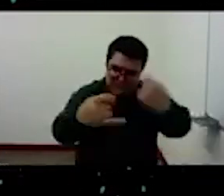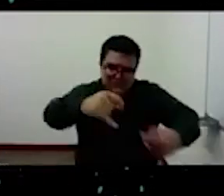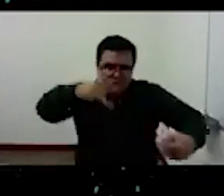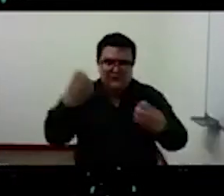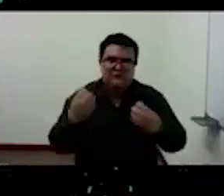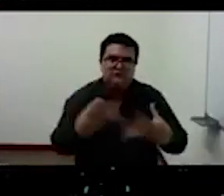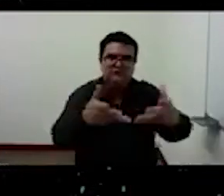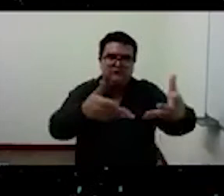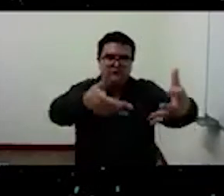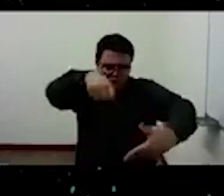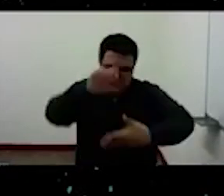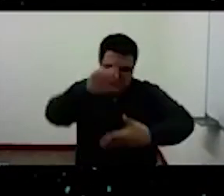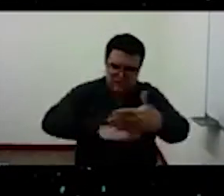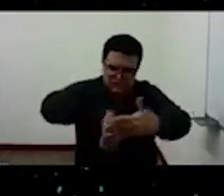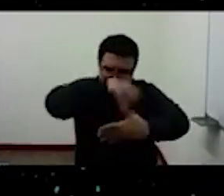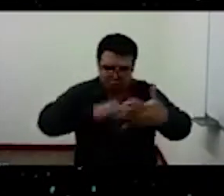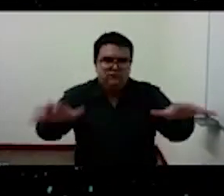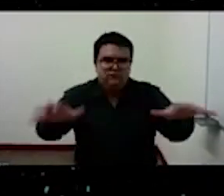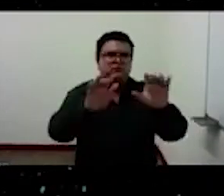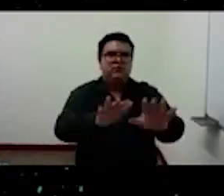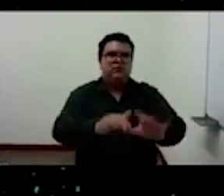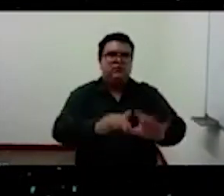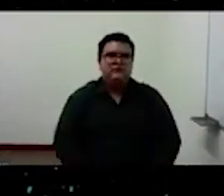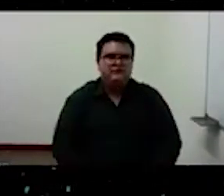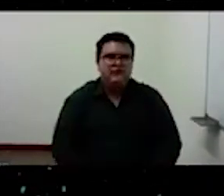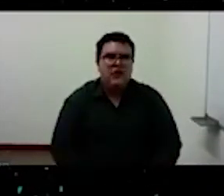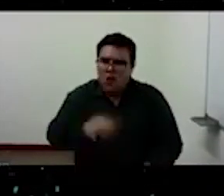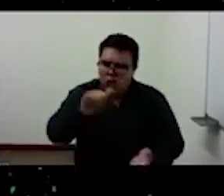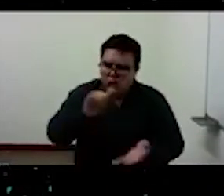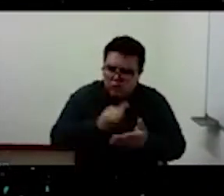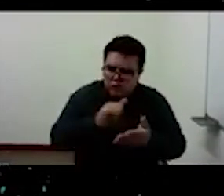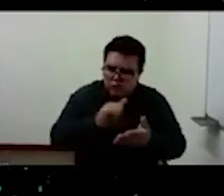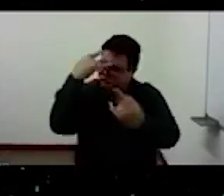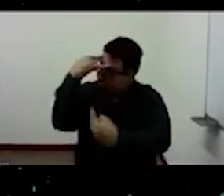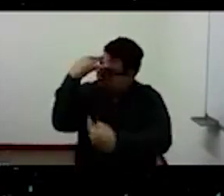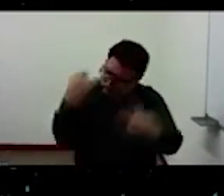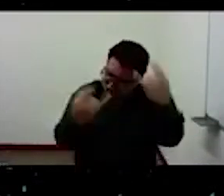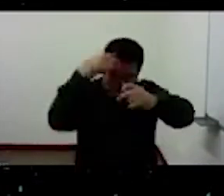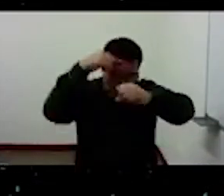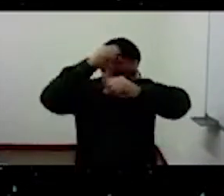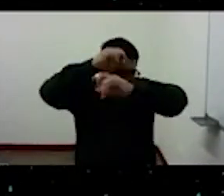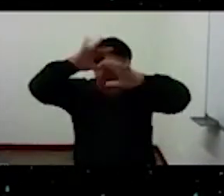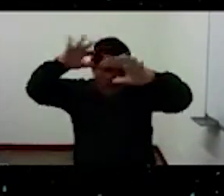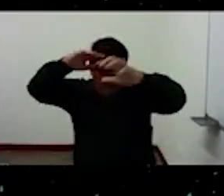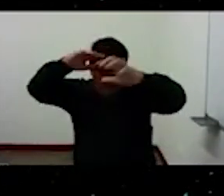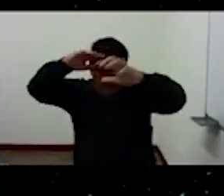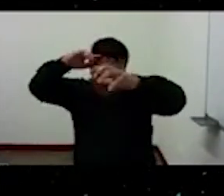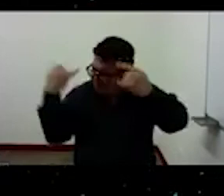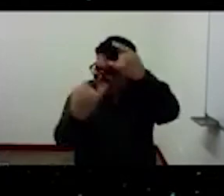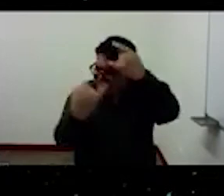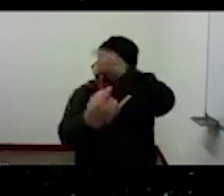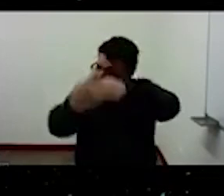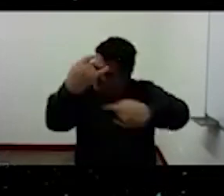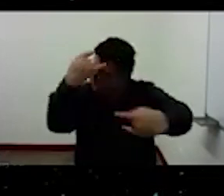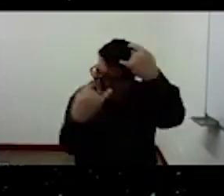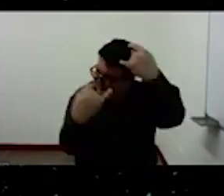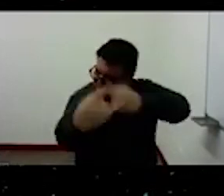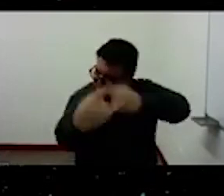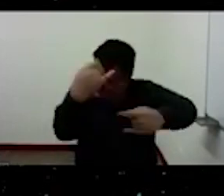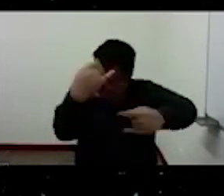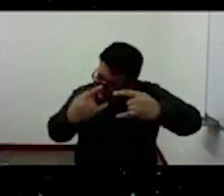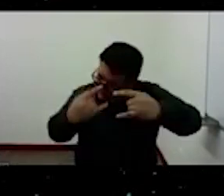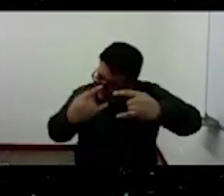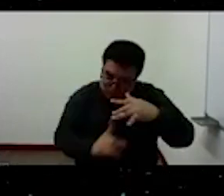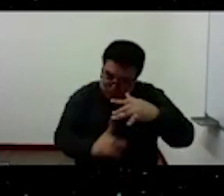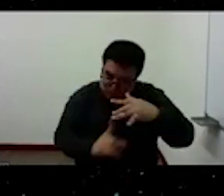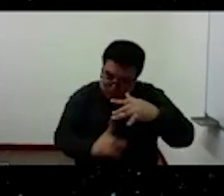nacer a la luz. Y ese paso que va de la materia espiritualizada en la semilla a la germinación cromática que da